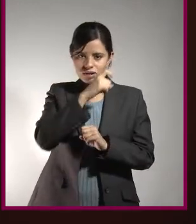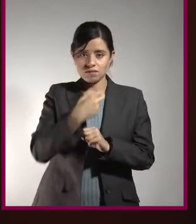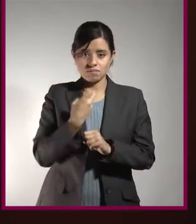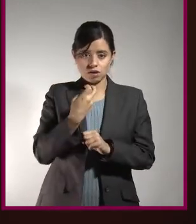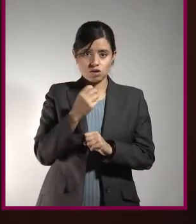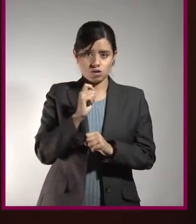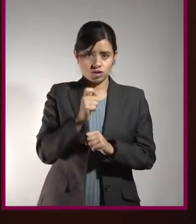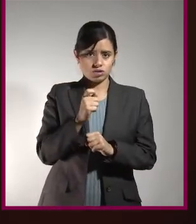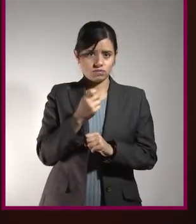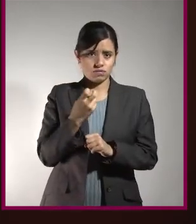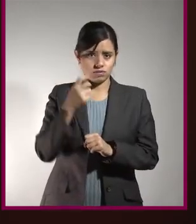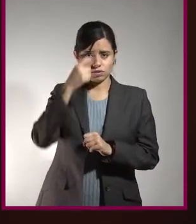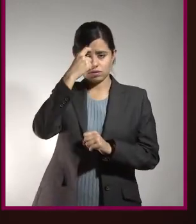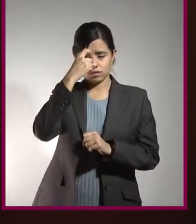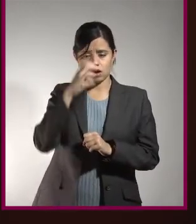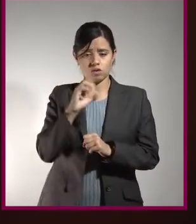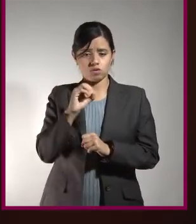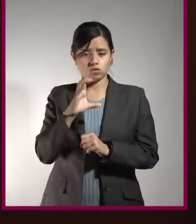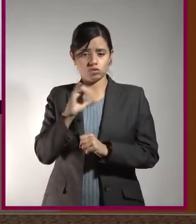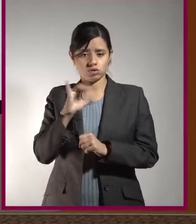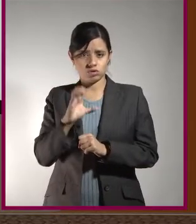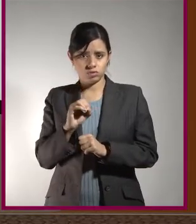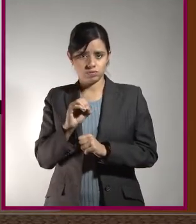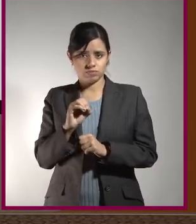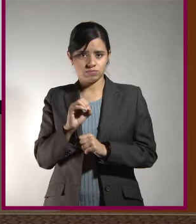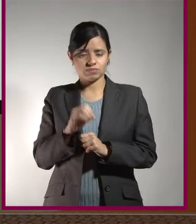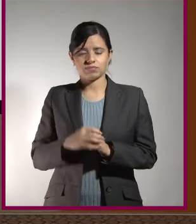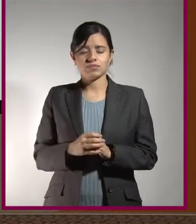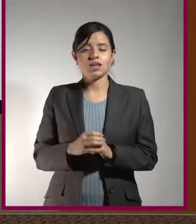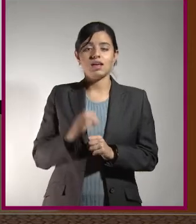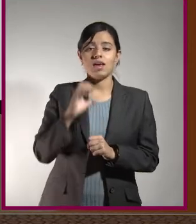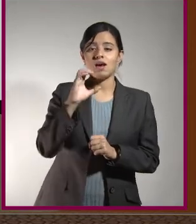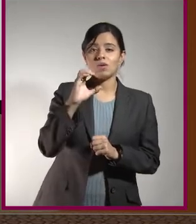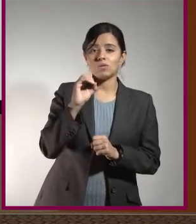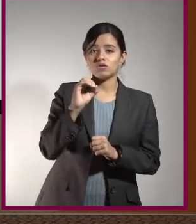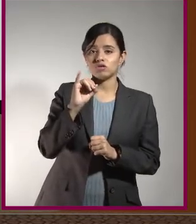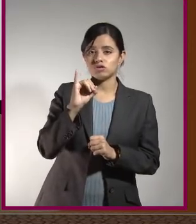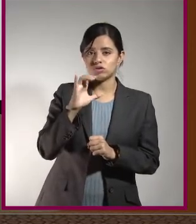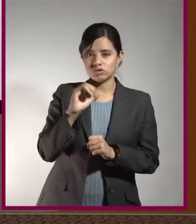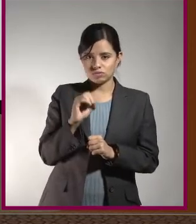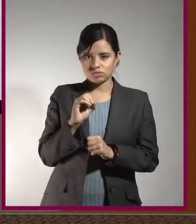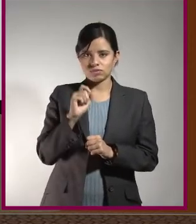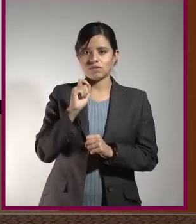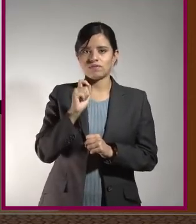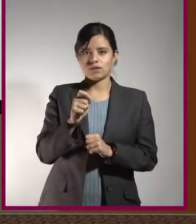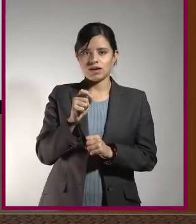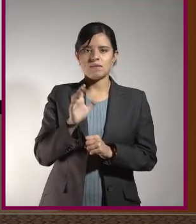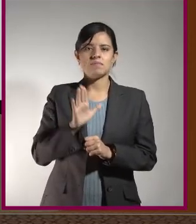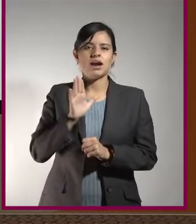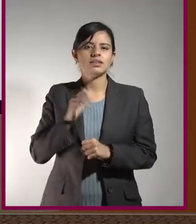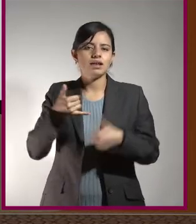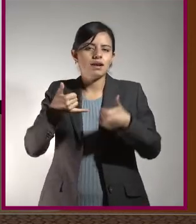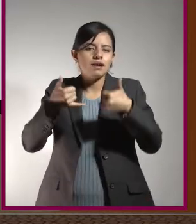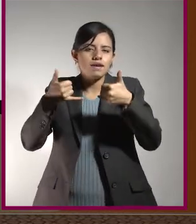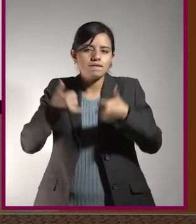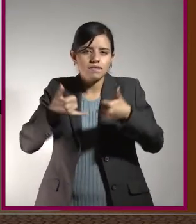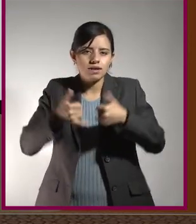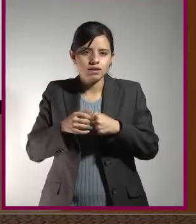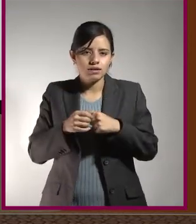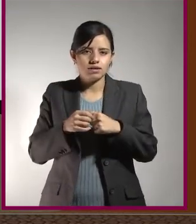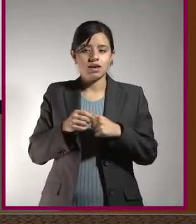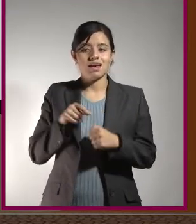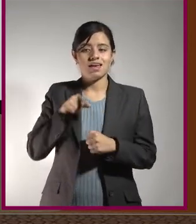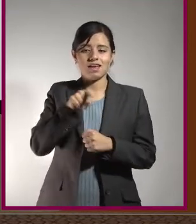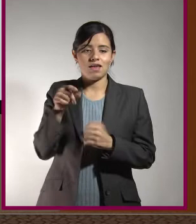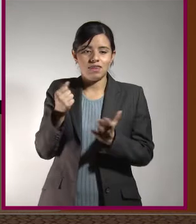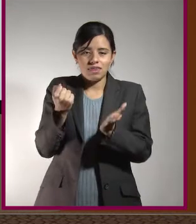cuentan como ocio para nuestro cerebro? El ocio es como una especie de rebeldía frente a todas esas demandas, frente a todas